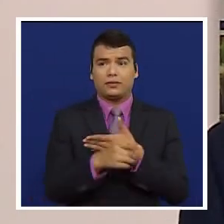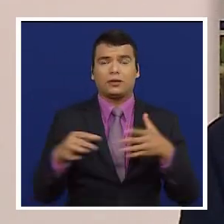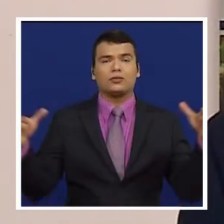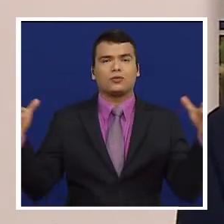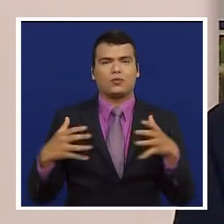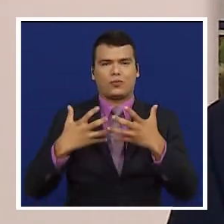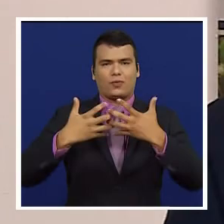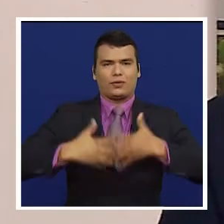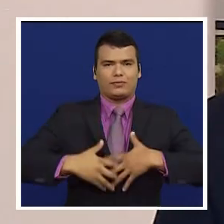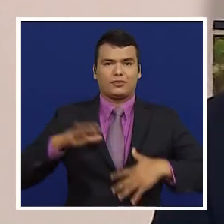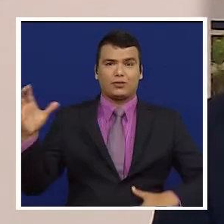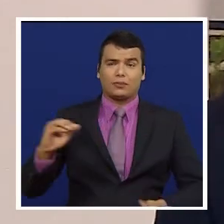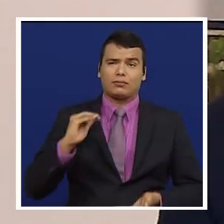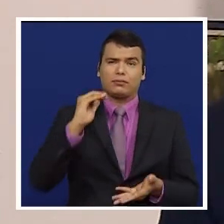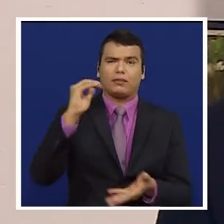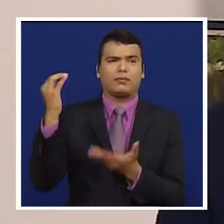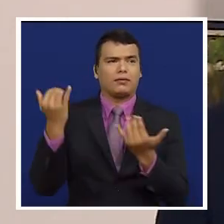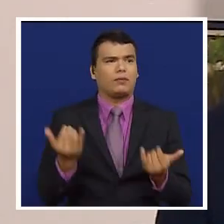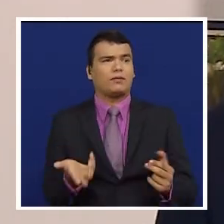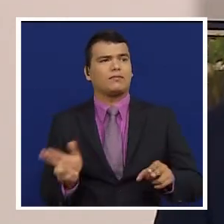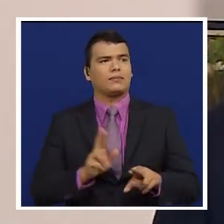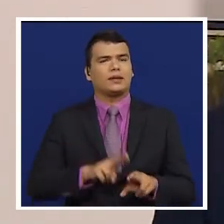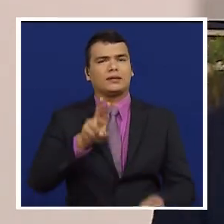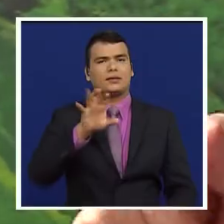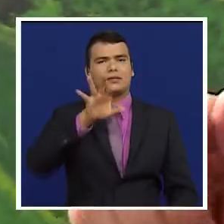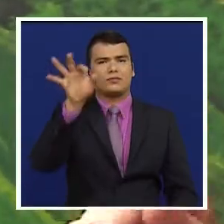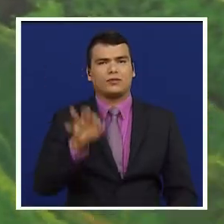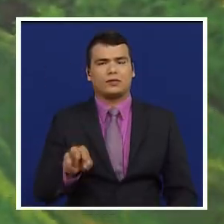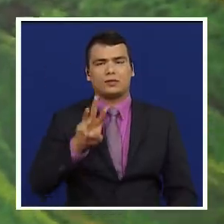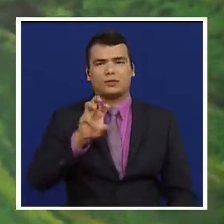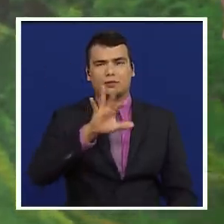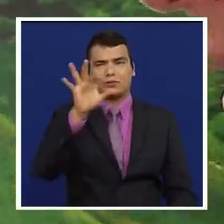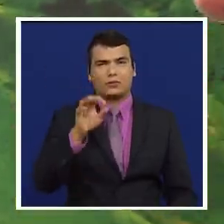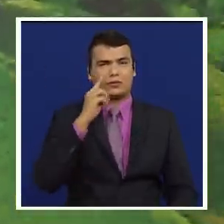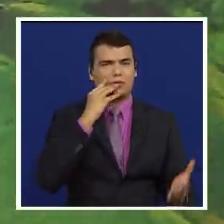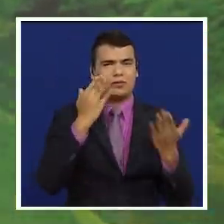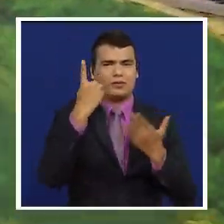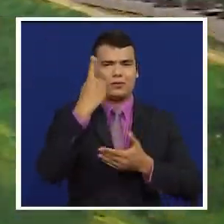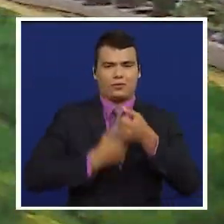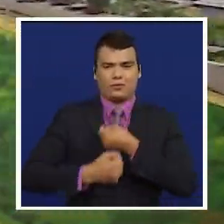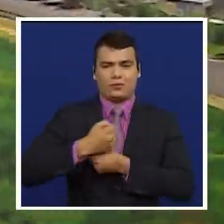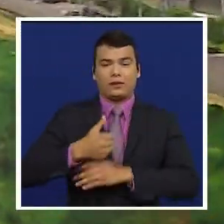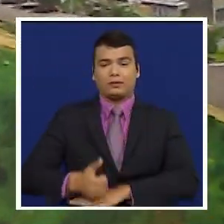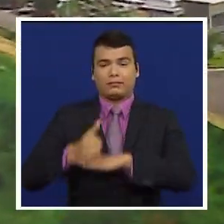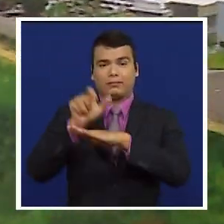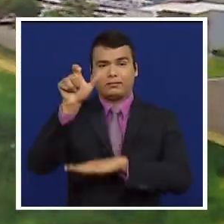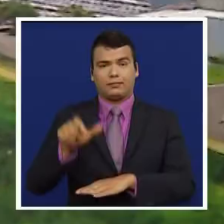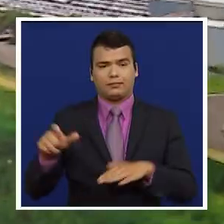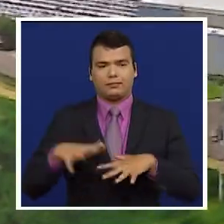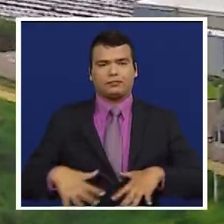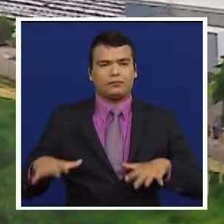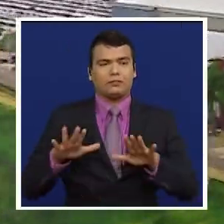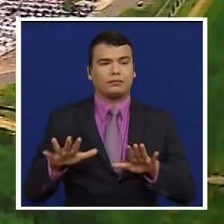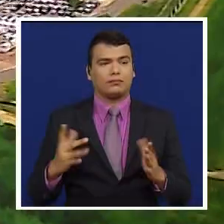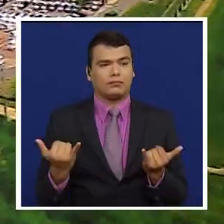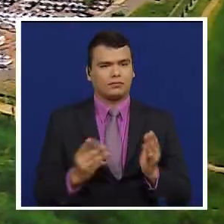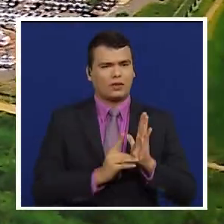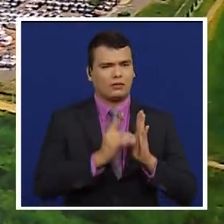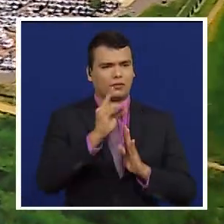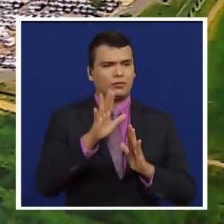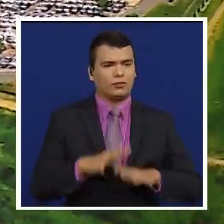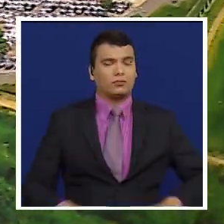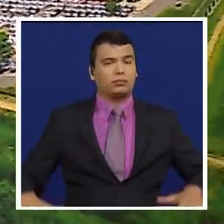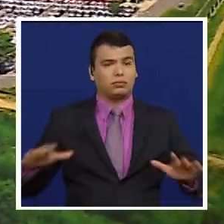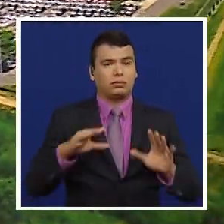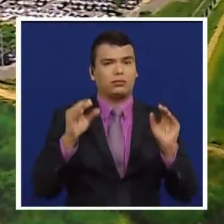este año estamos creciendo alrededor de un 7-8% versus el año pasado. Para el gerente de esta zona franca, el desarrollo de estas ciudades industriales y con